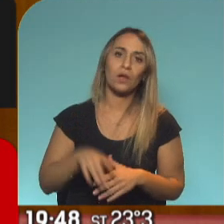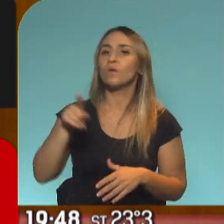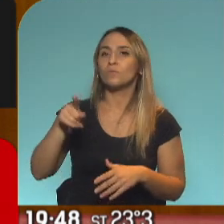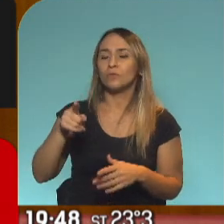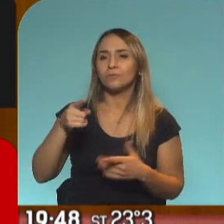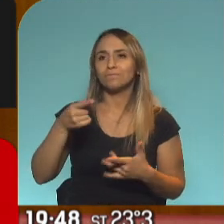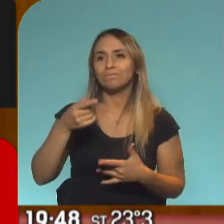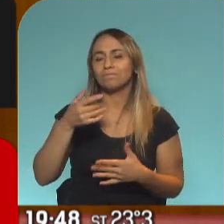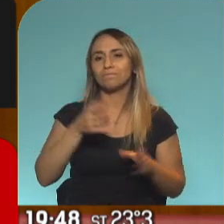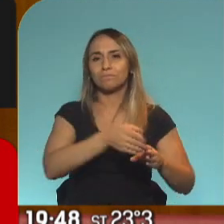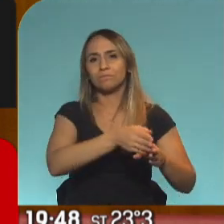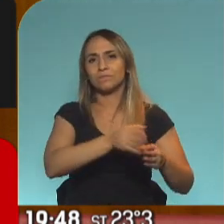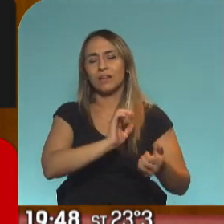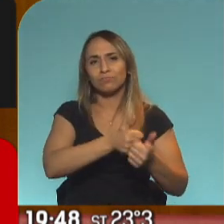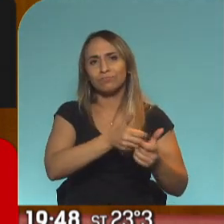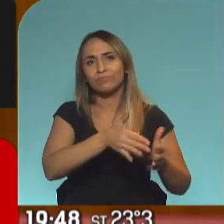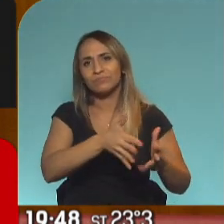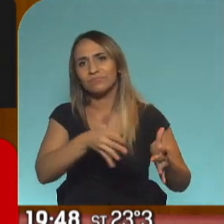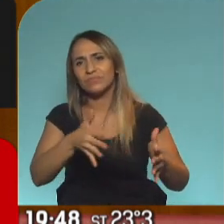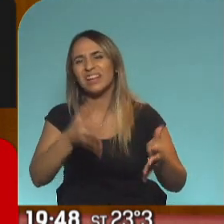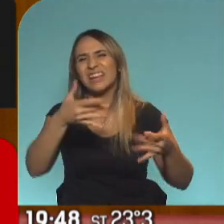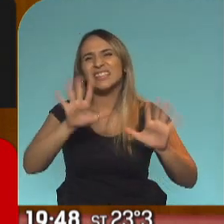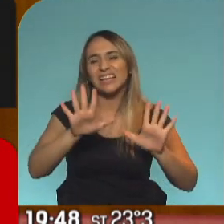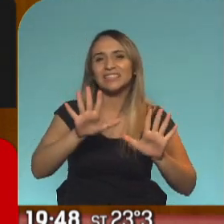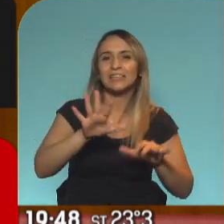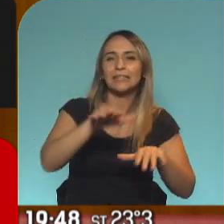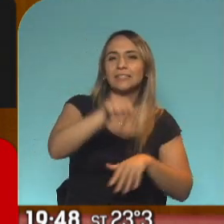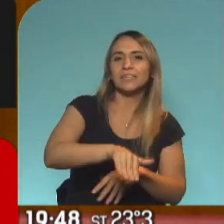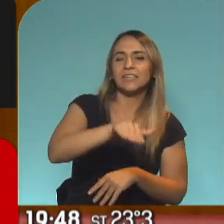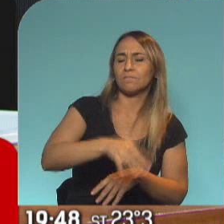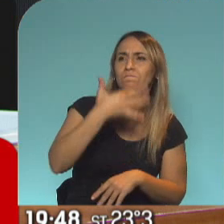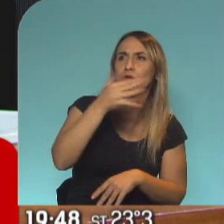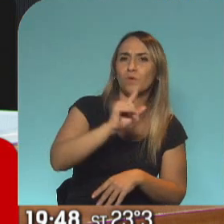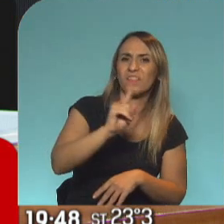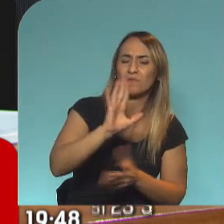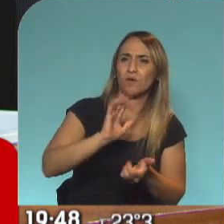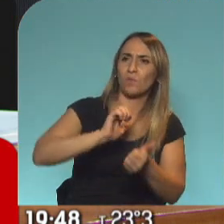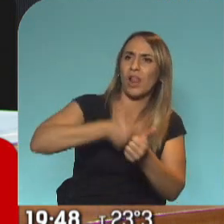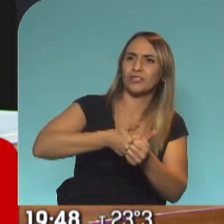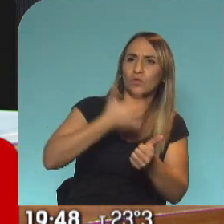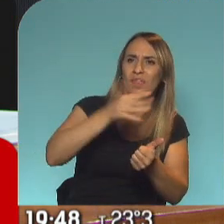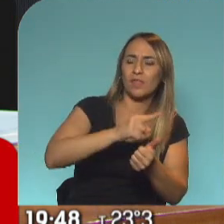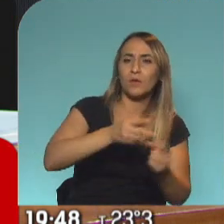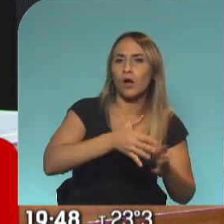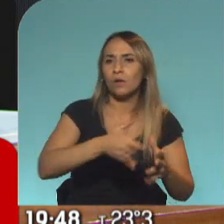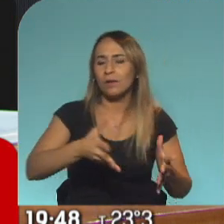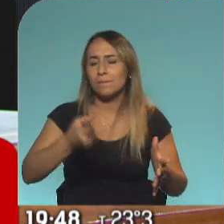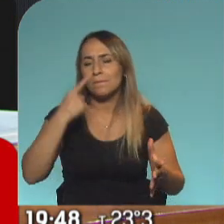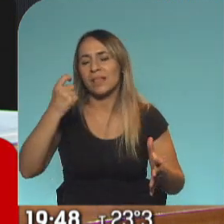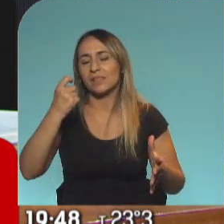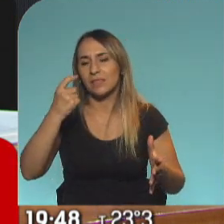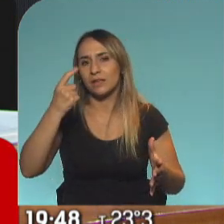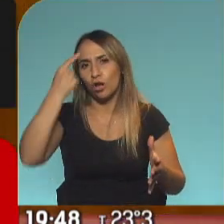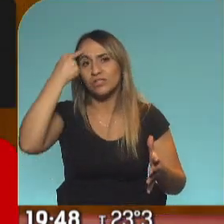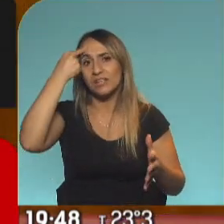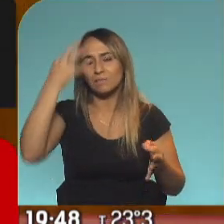sucedía? Quizás bien temprano, a los 11, no terminabas de tomar dimensión lo que te hacían. No, a mis